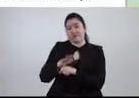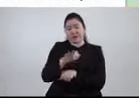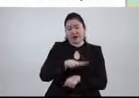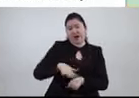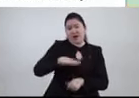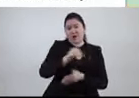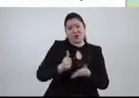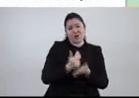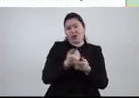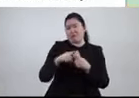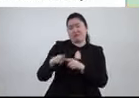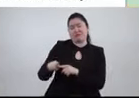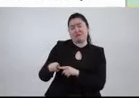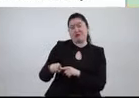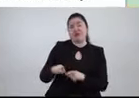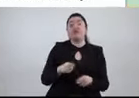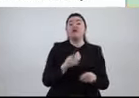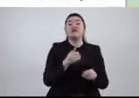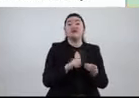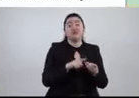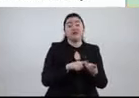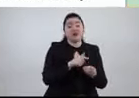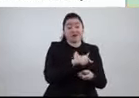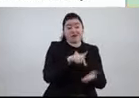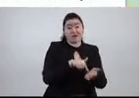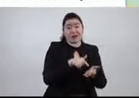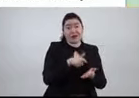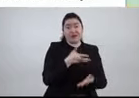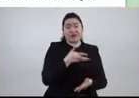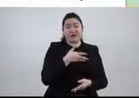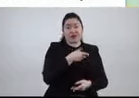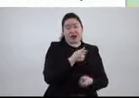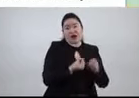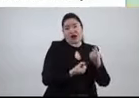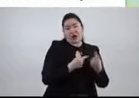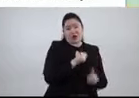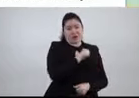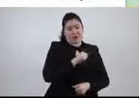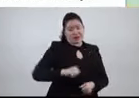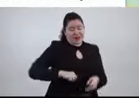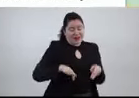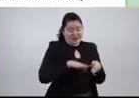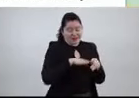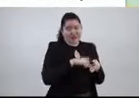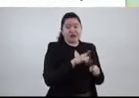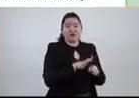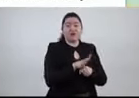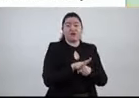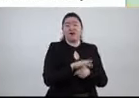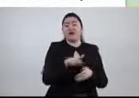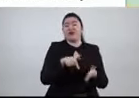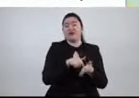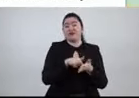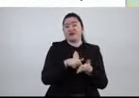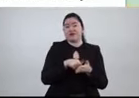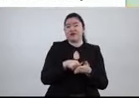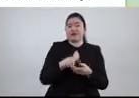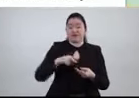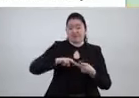ciudad, empezando, cada una de estas sedes atiende una serie de alcaldías y su centro de trabajo. Las sedes son el Instituto Nacional de